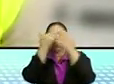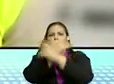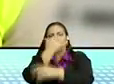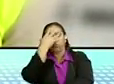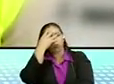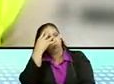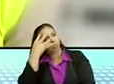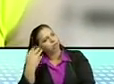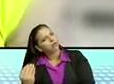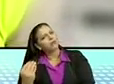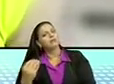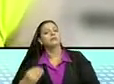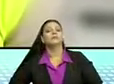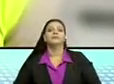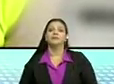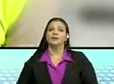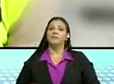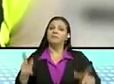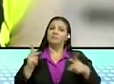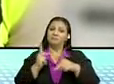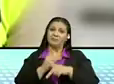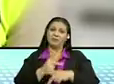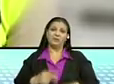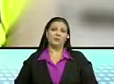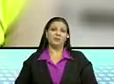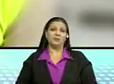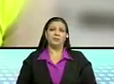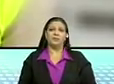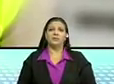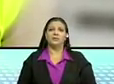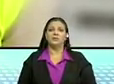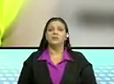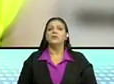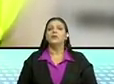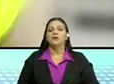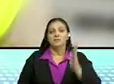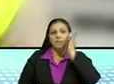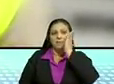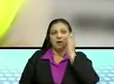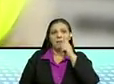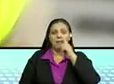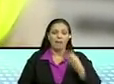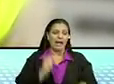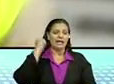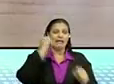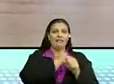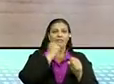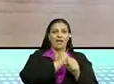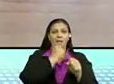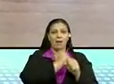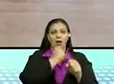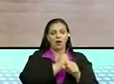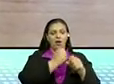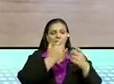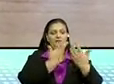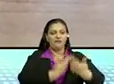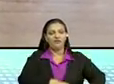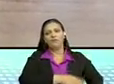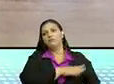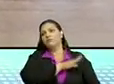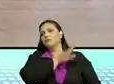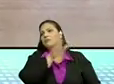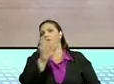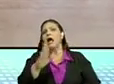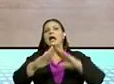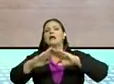jóvenes, niños y adolescentes. Y luego llegamos a casa, ¿qué fue, mijito? ¿Cómo estás? Pero no dialogamos, no conversamos con